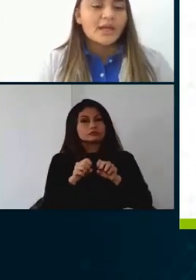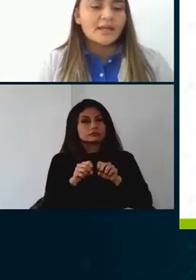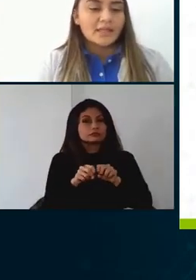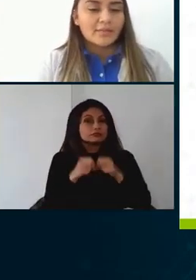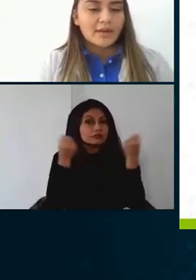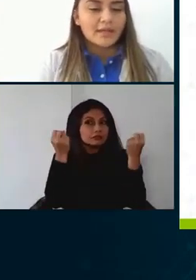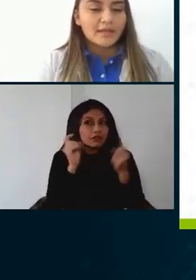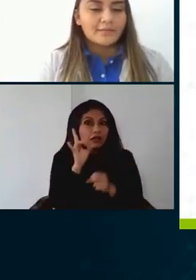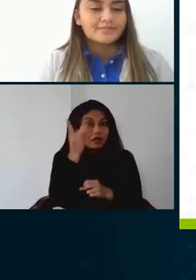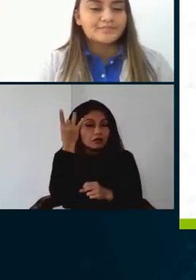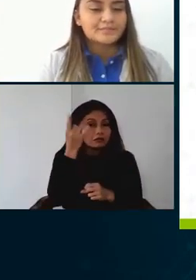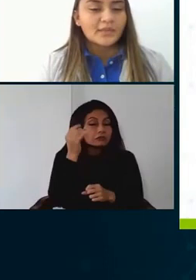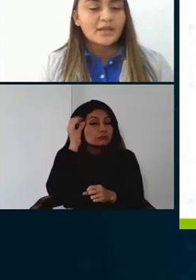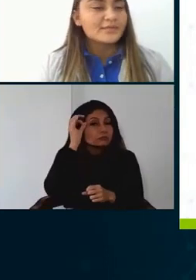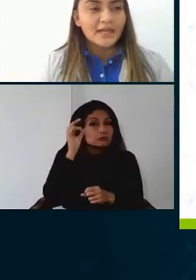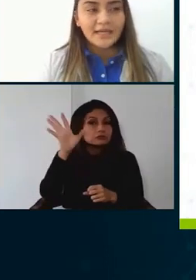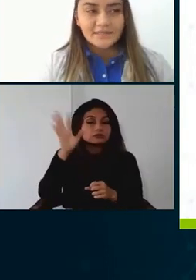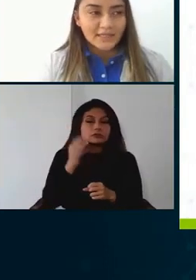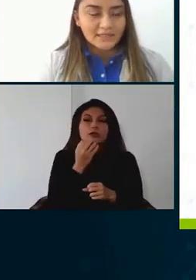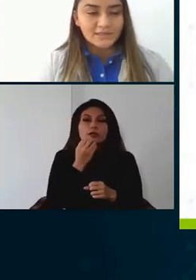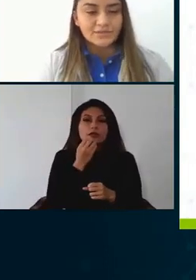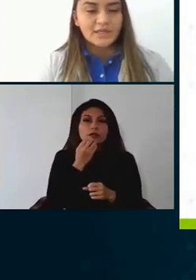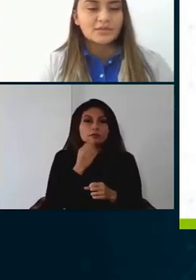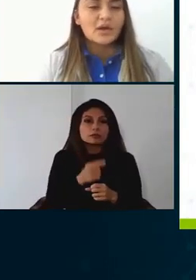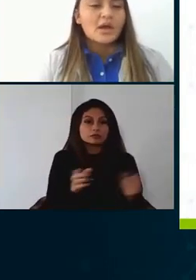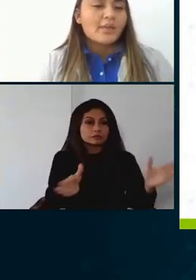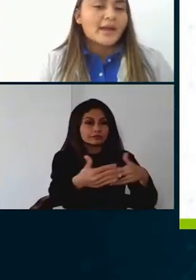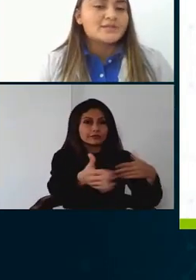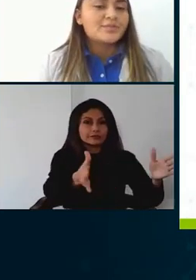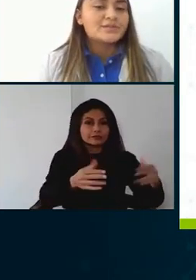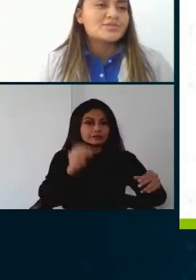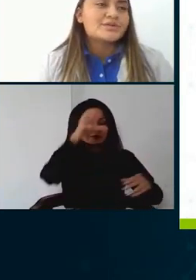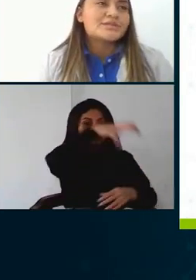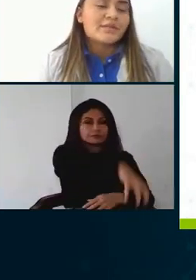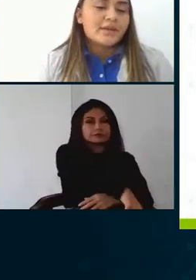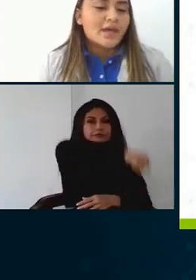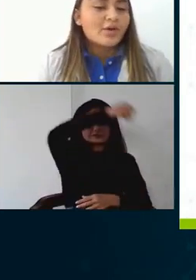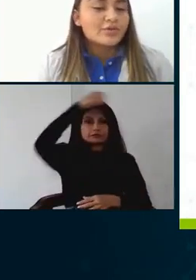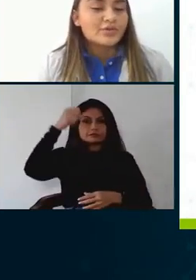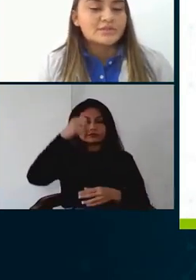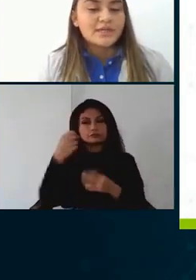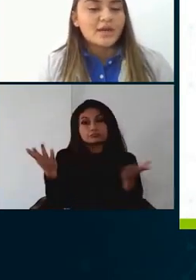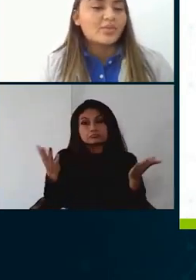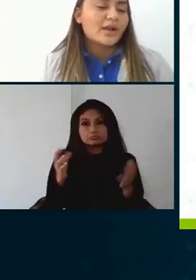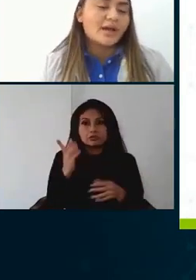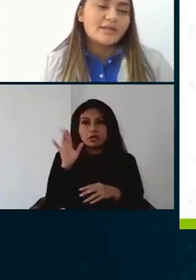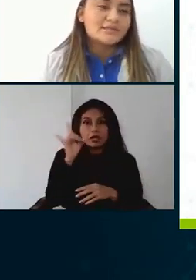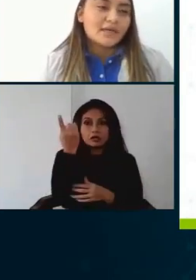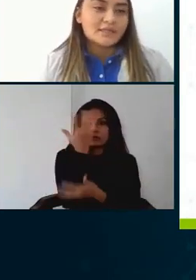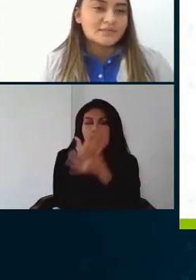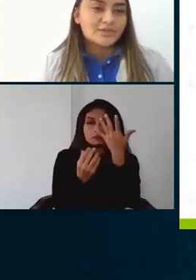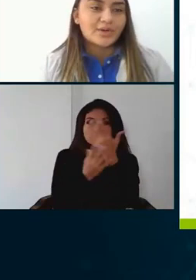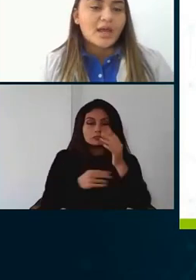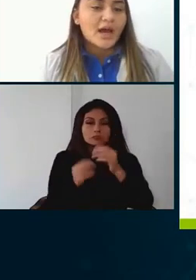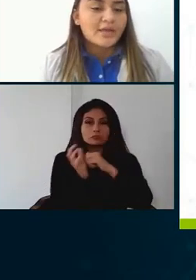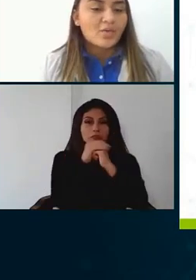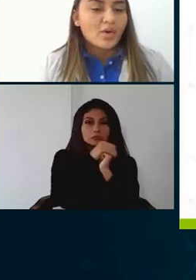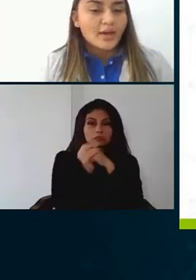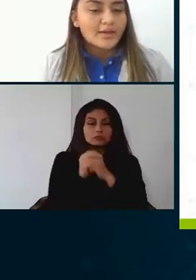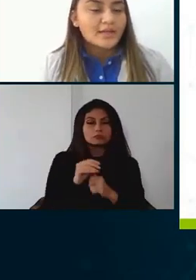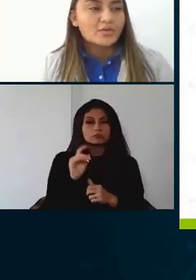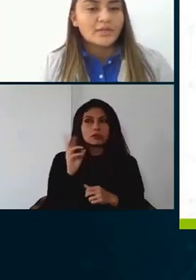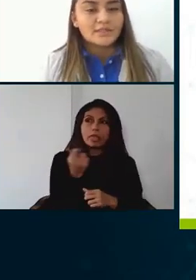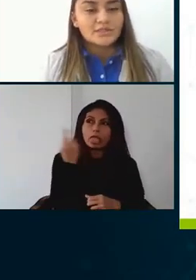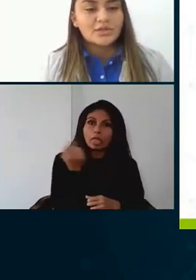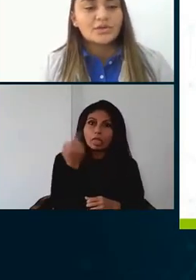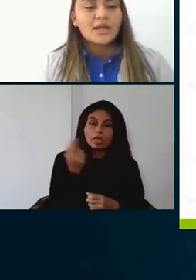finalizando el tema de la instalación, ¿cierto? Para ello, pues nuestra medida de control sería una instalación